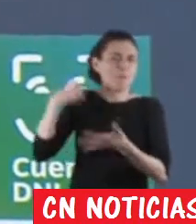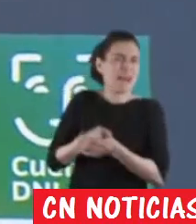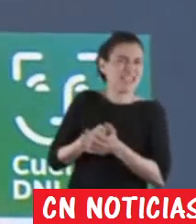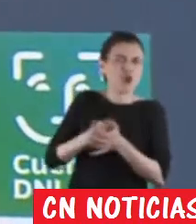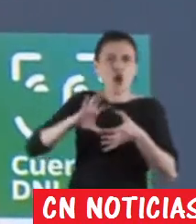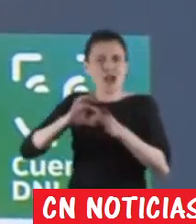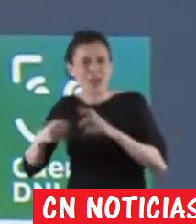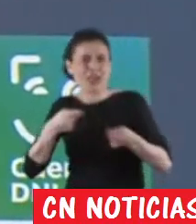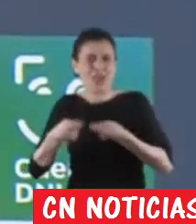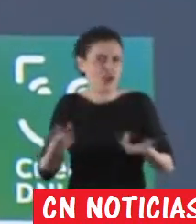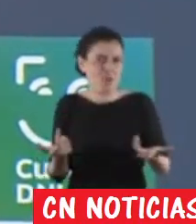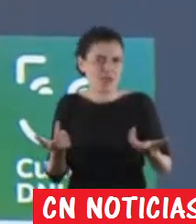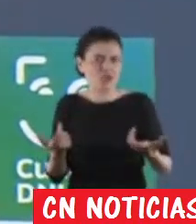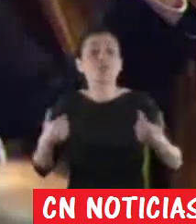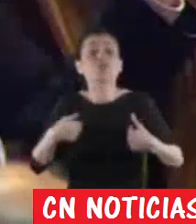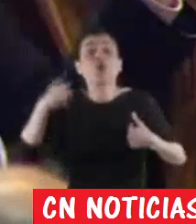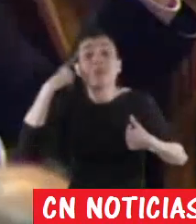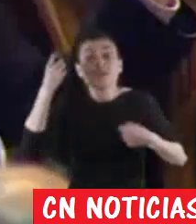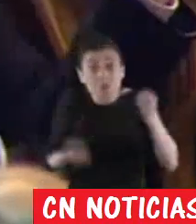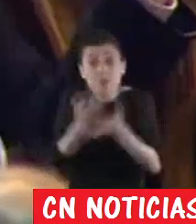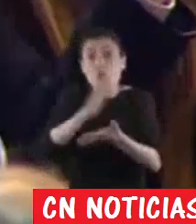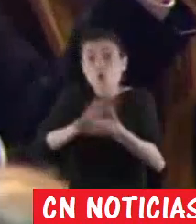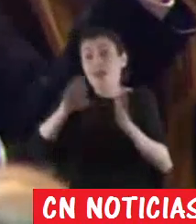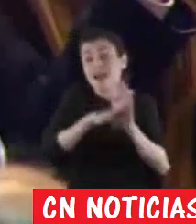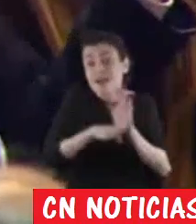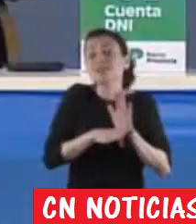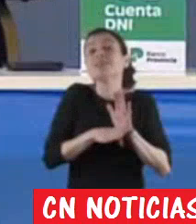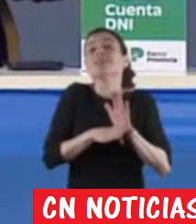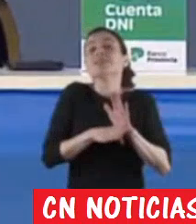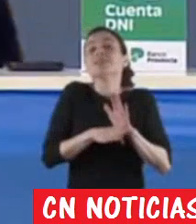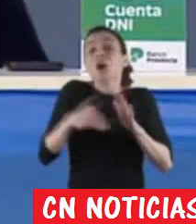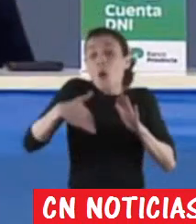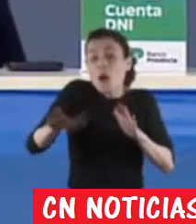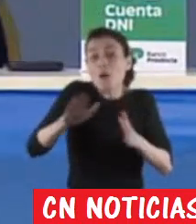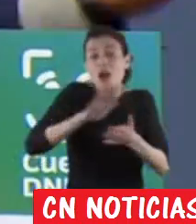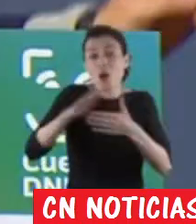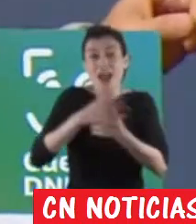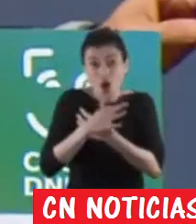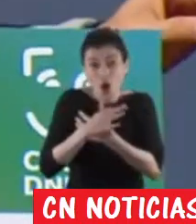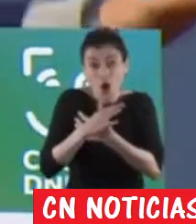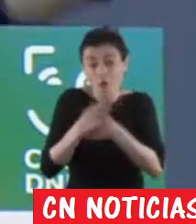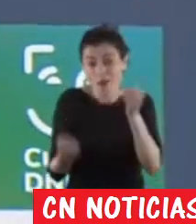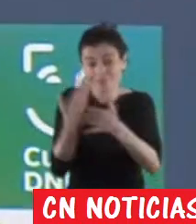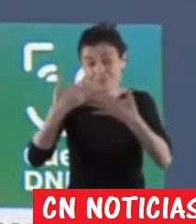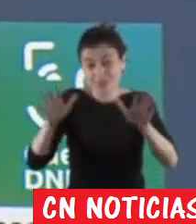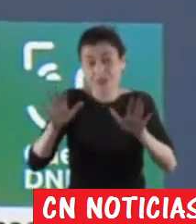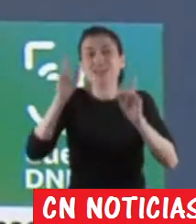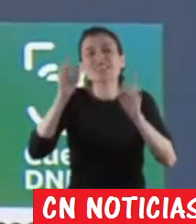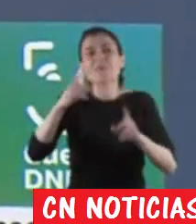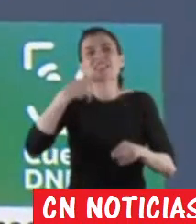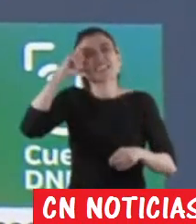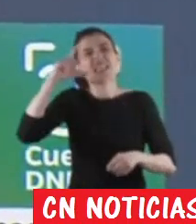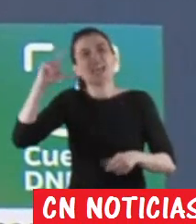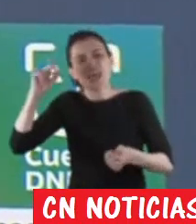me parece que esta política que está acá, que hoy se inaugura en Lomas, que está cerca de inaugurarse ahí con Mario Seco en Ensenada, que